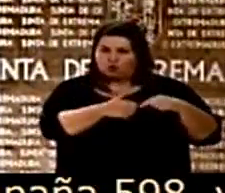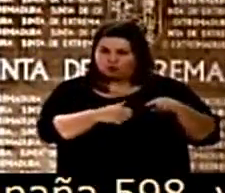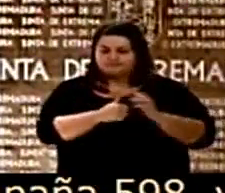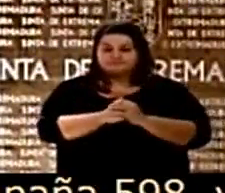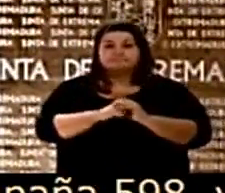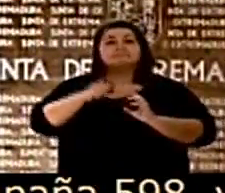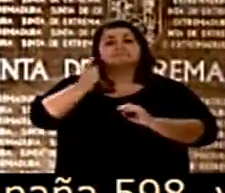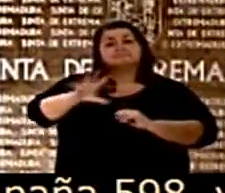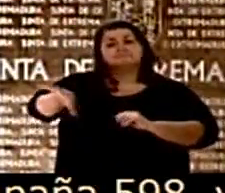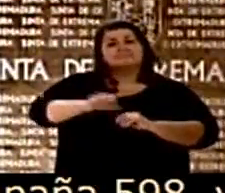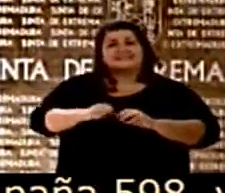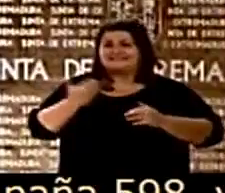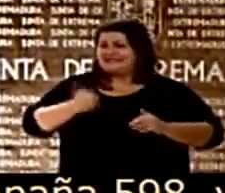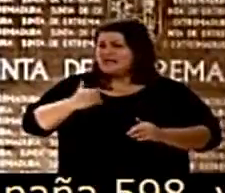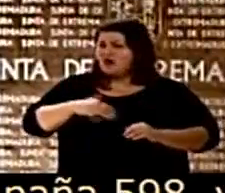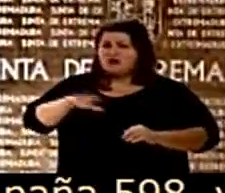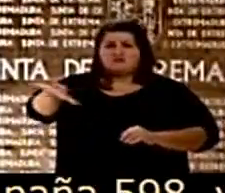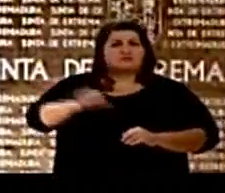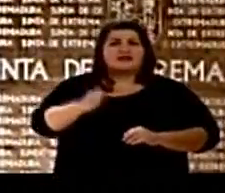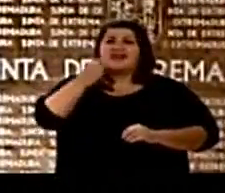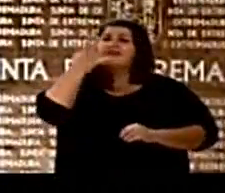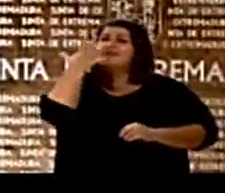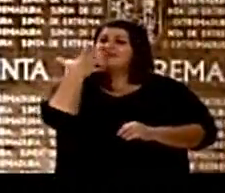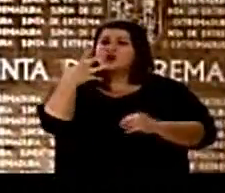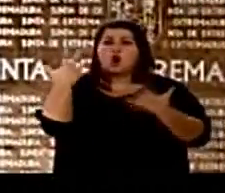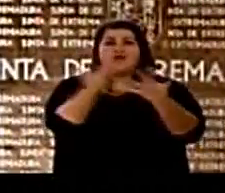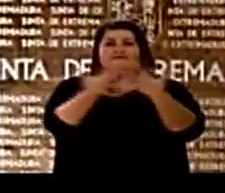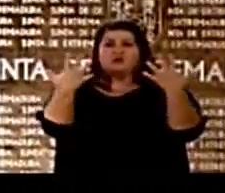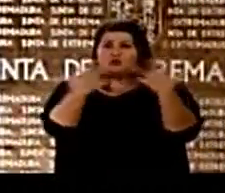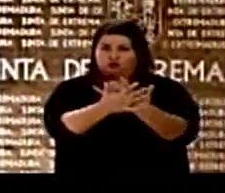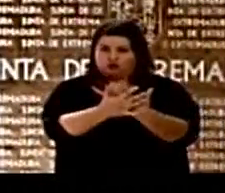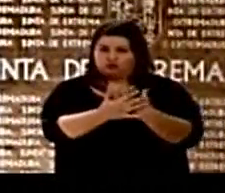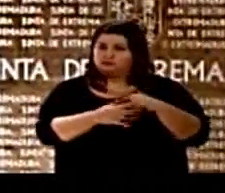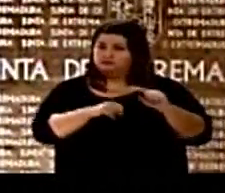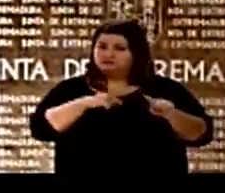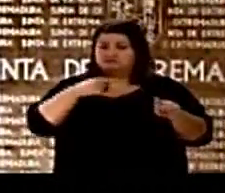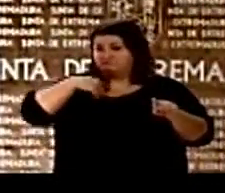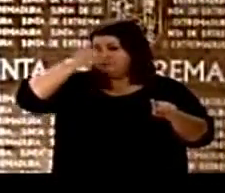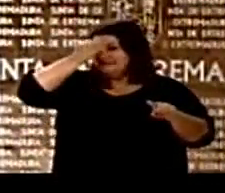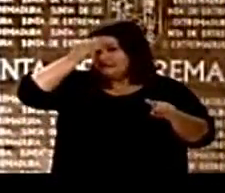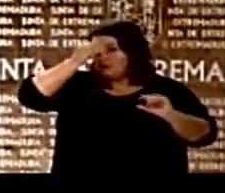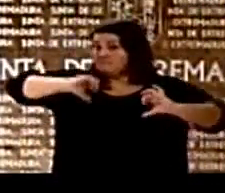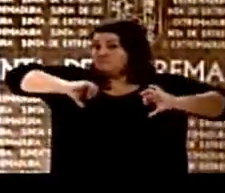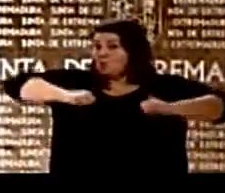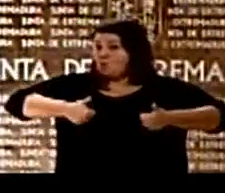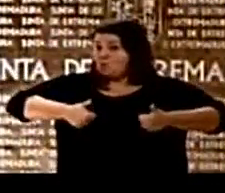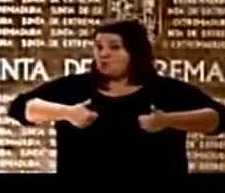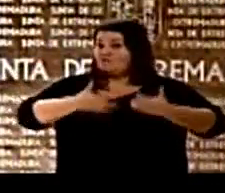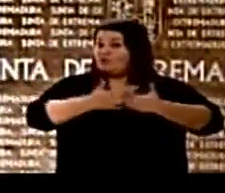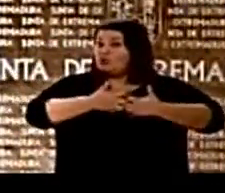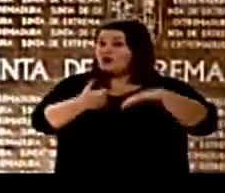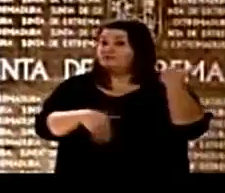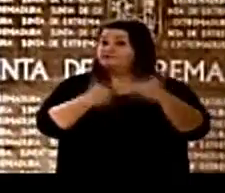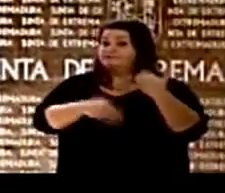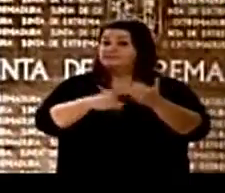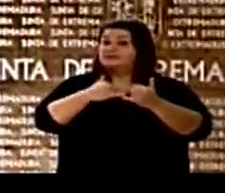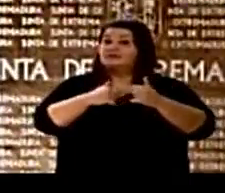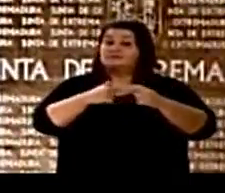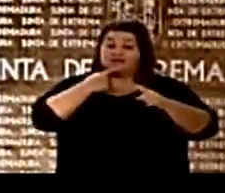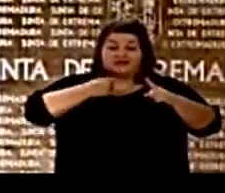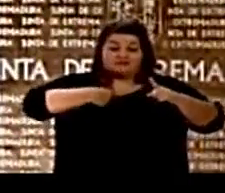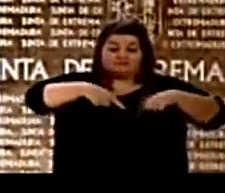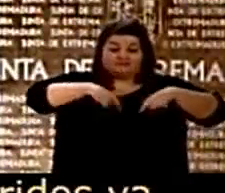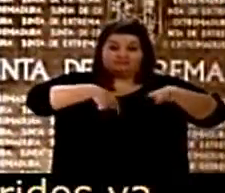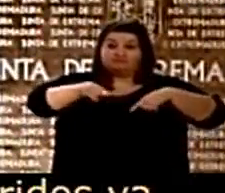la adquisición inmediata de 5 híbridos, ya pensando en la puesta en marcha de la línea de alta